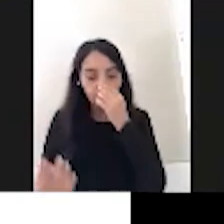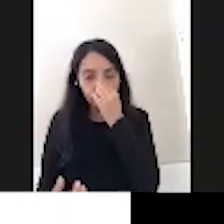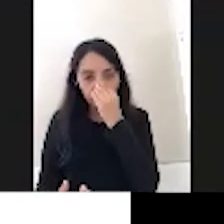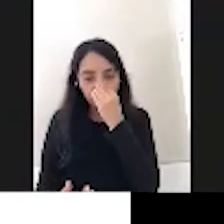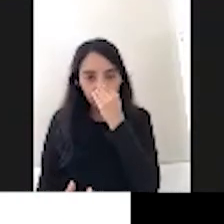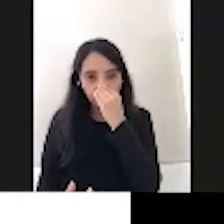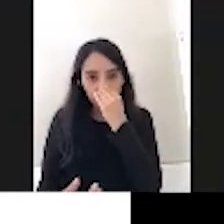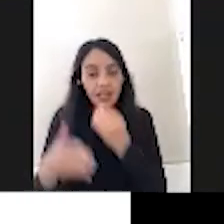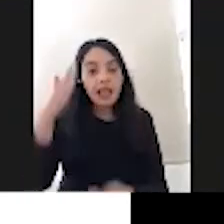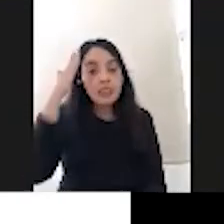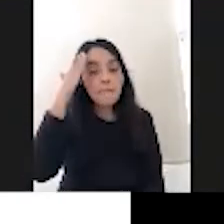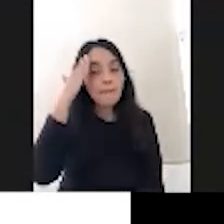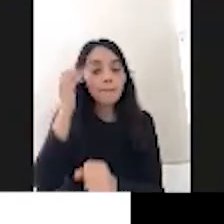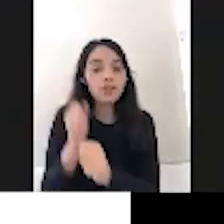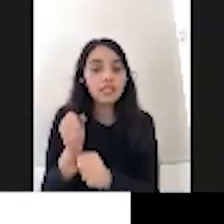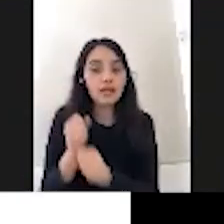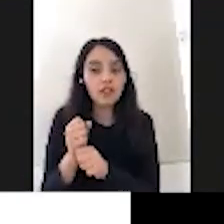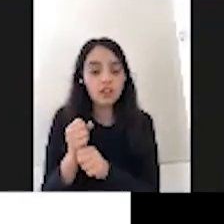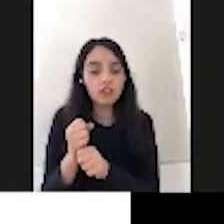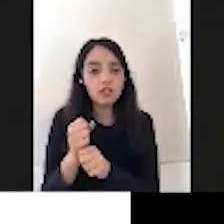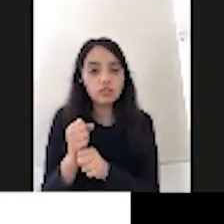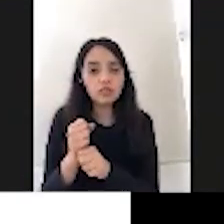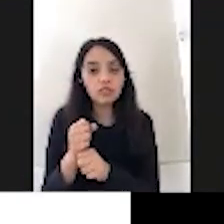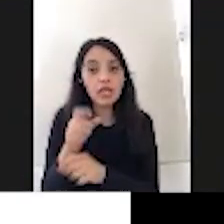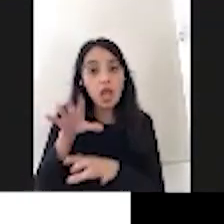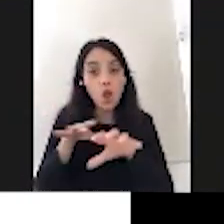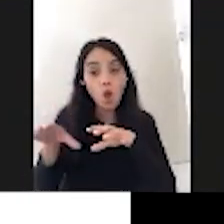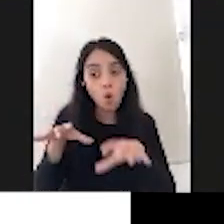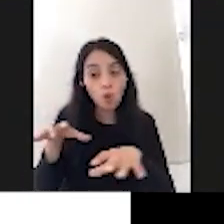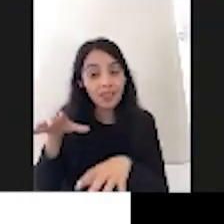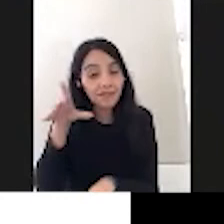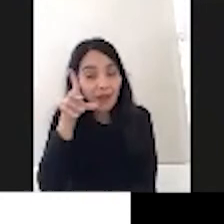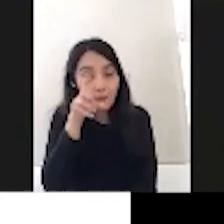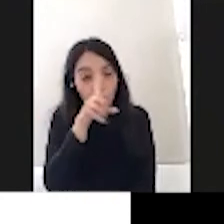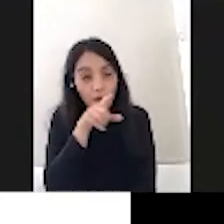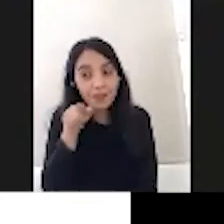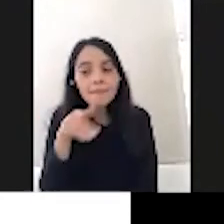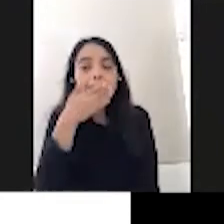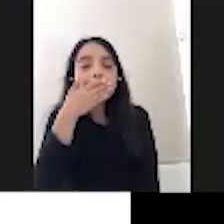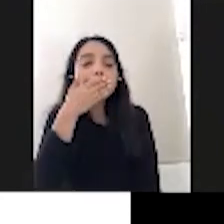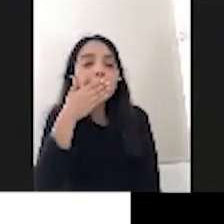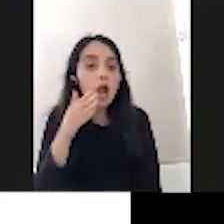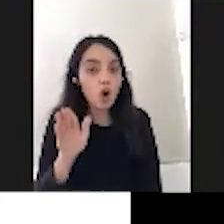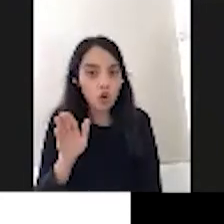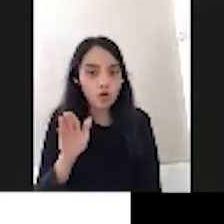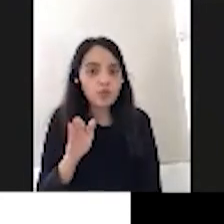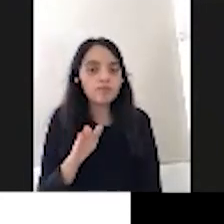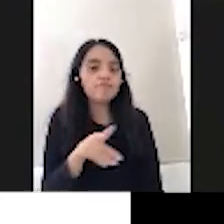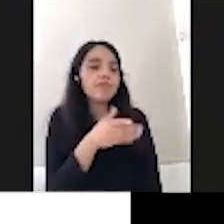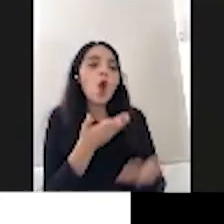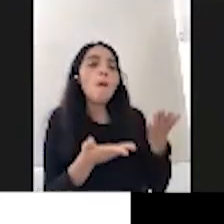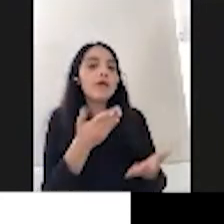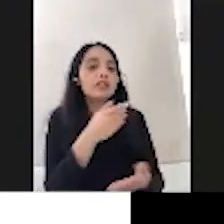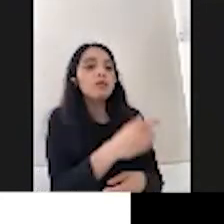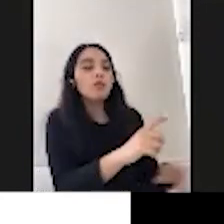la memoria de trabajo, una actividad cognitiva muy, muy compleja, es mejor que cuando las cosas aparecen sin que uno